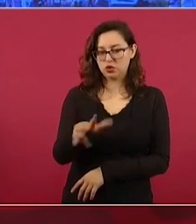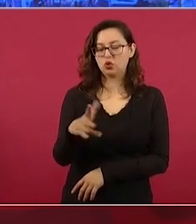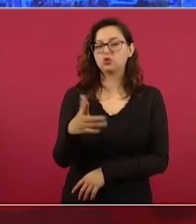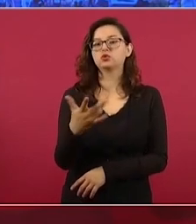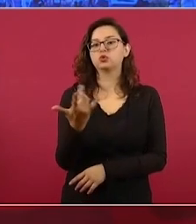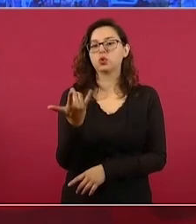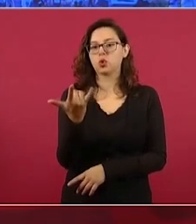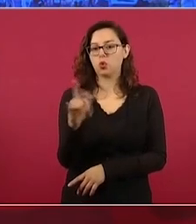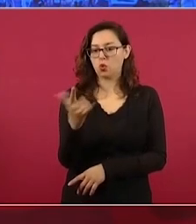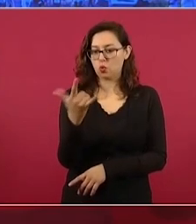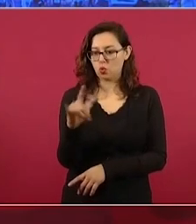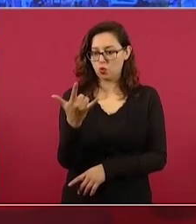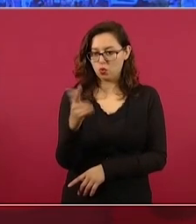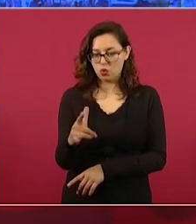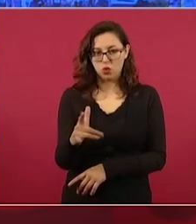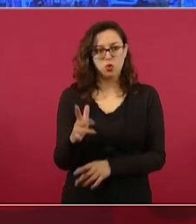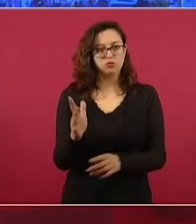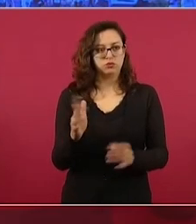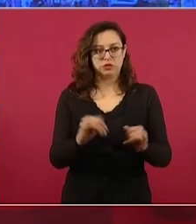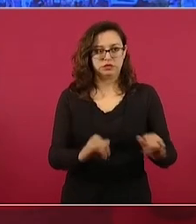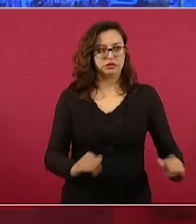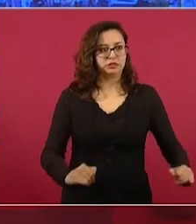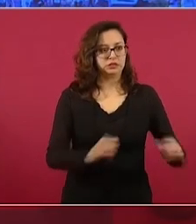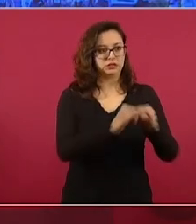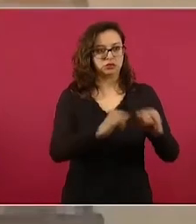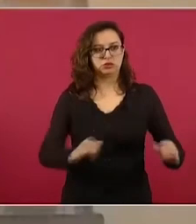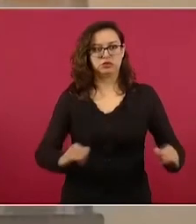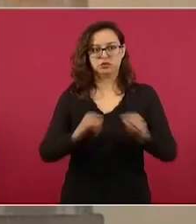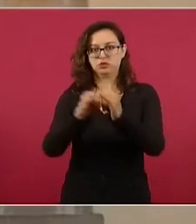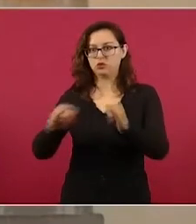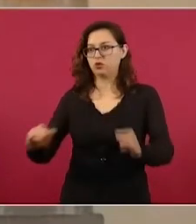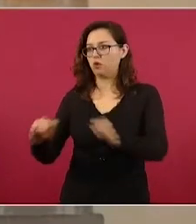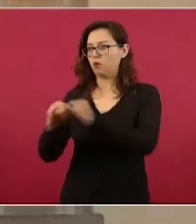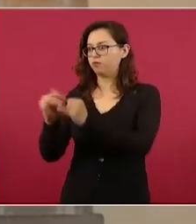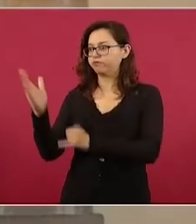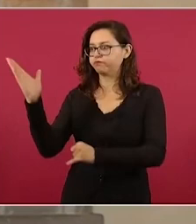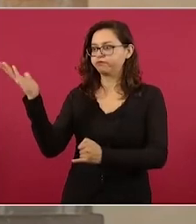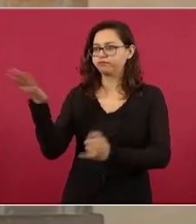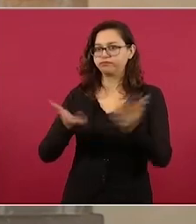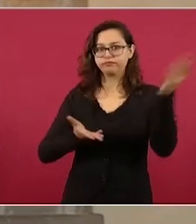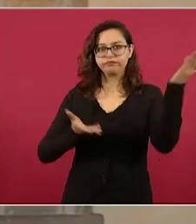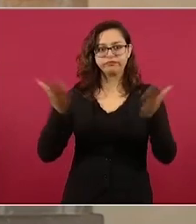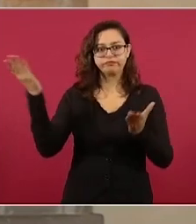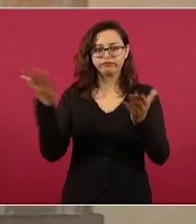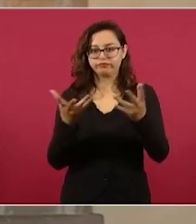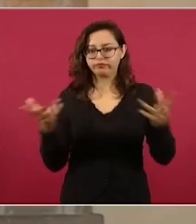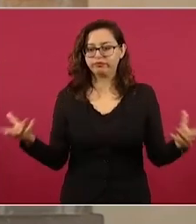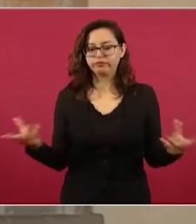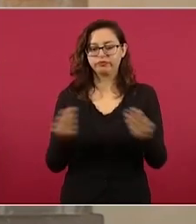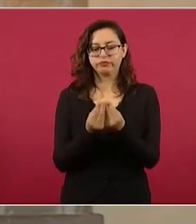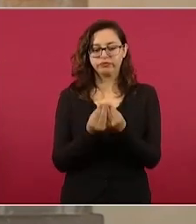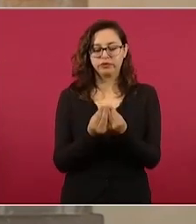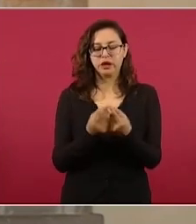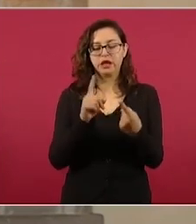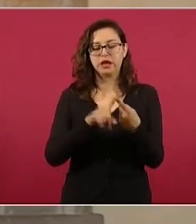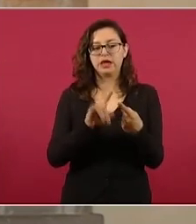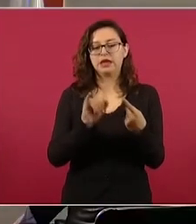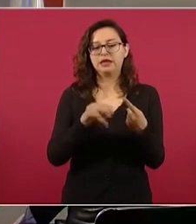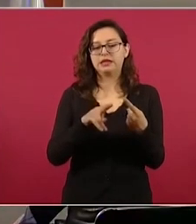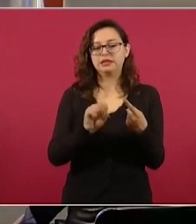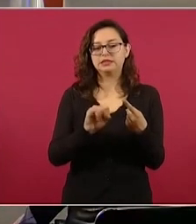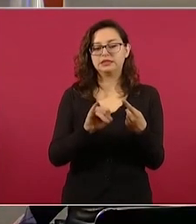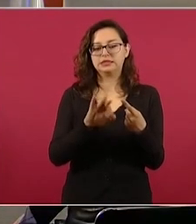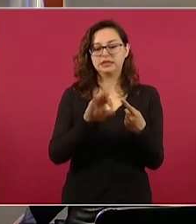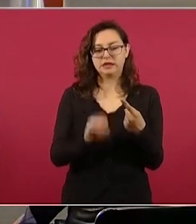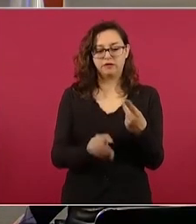la reunión del Grupo Interinstitucional de Trabajo, conformado por médicos del INCIFO y su director general,